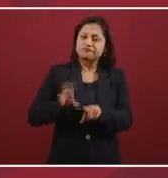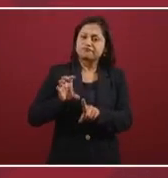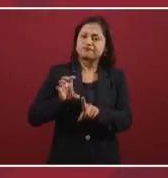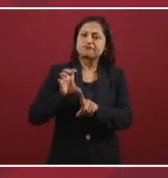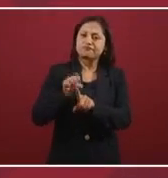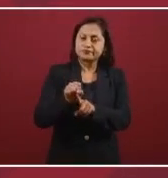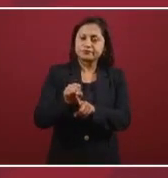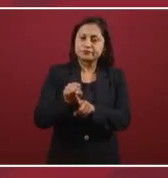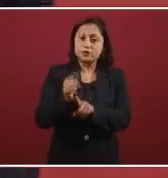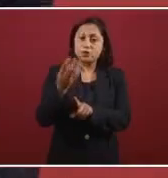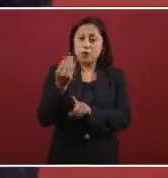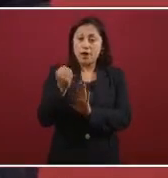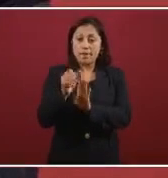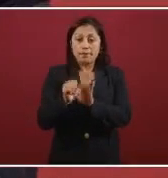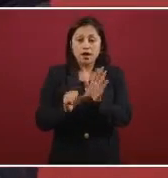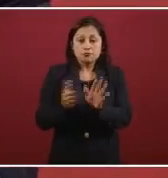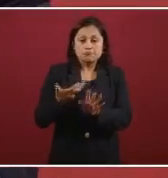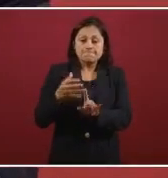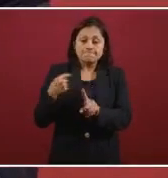un poco más,